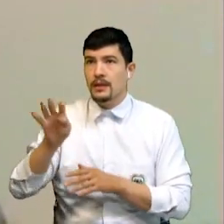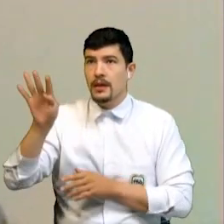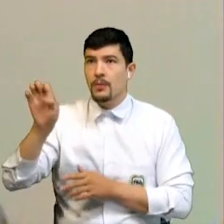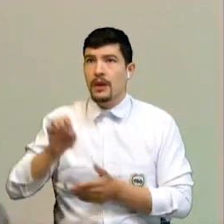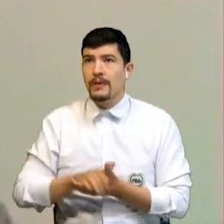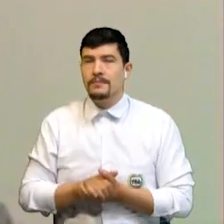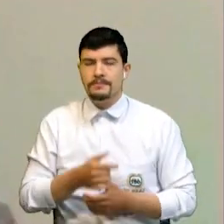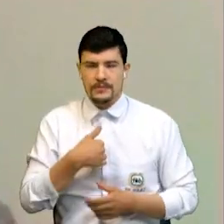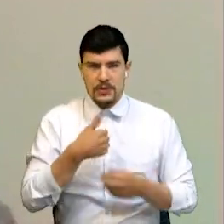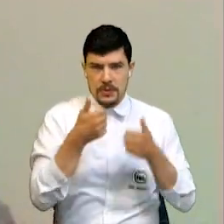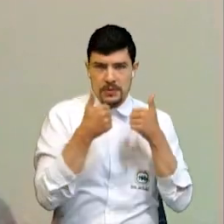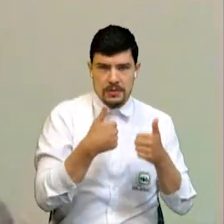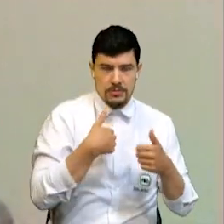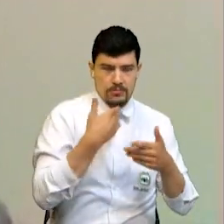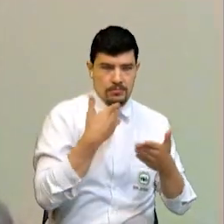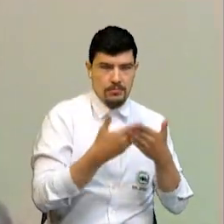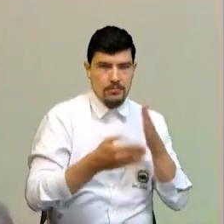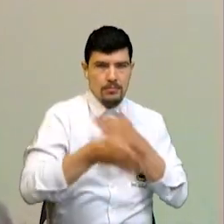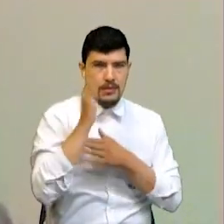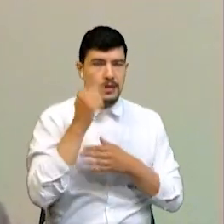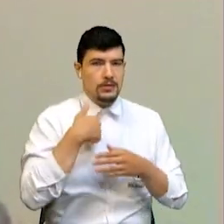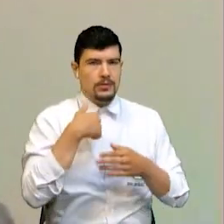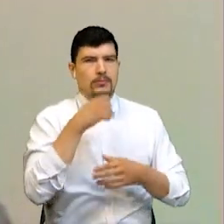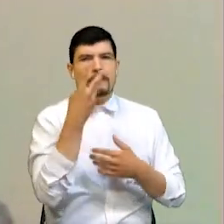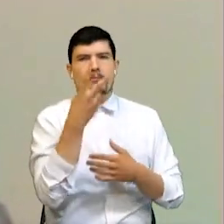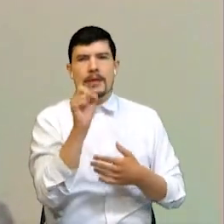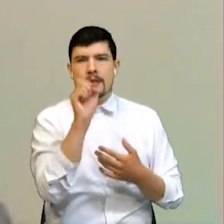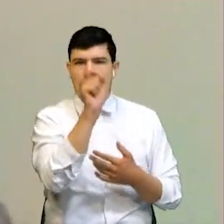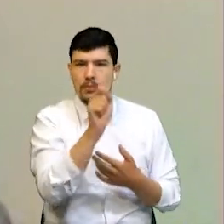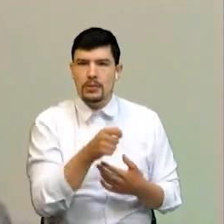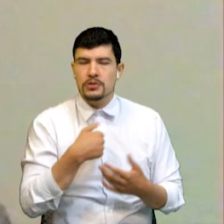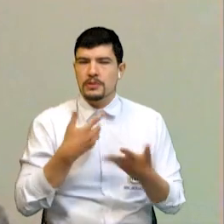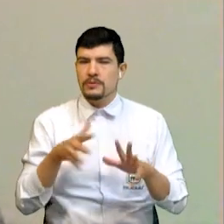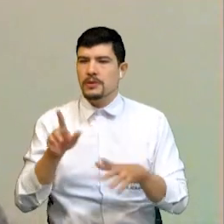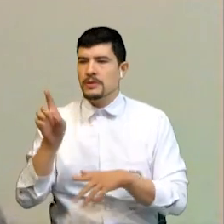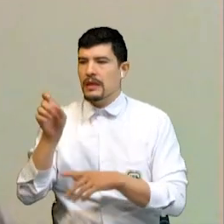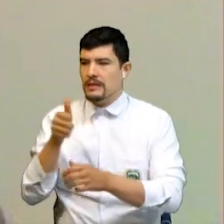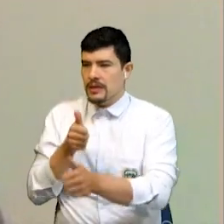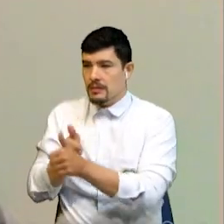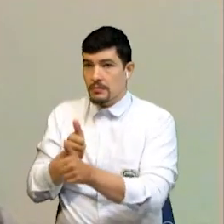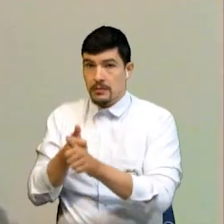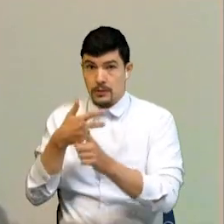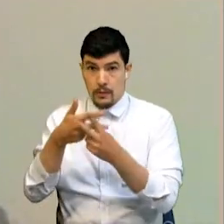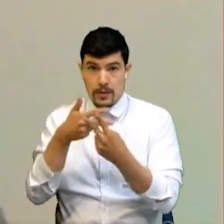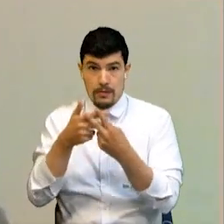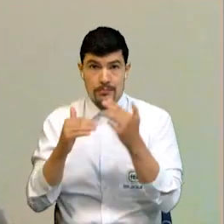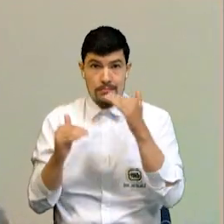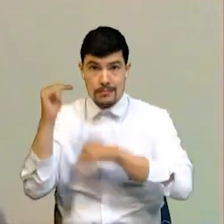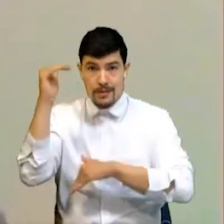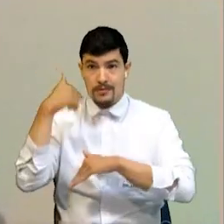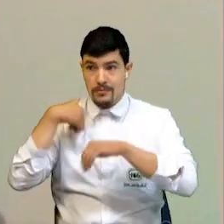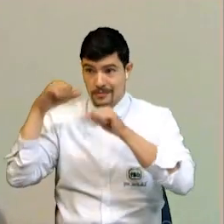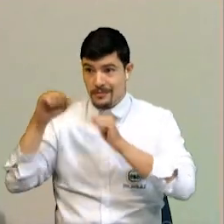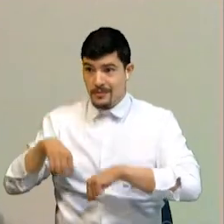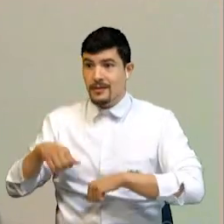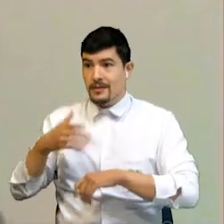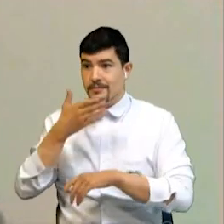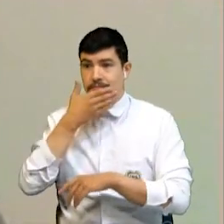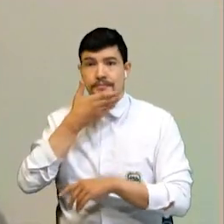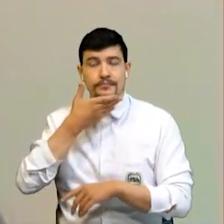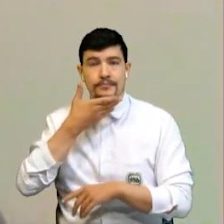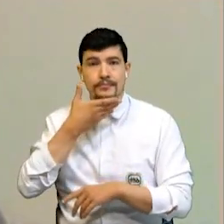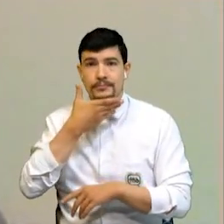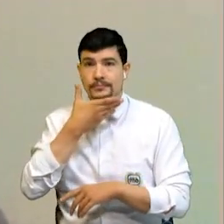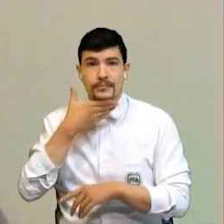bien gracias a dios estoy promediando 20 puntos por partido y 6 asistencias que pues son números altos para para hacer pues para